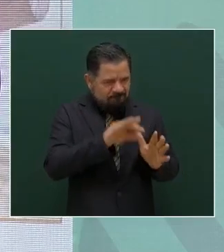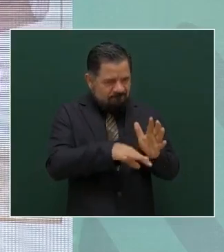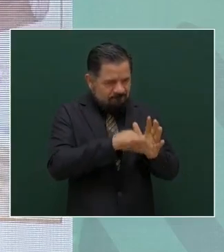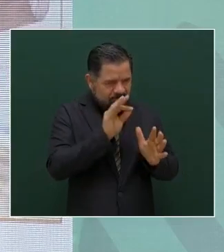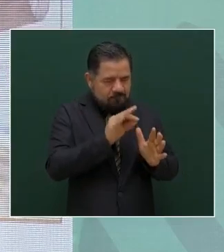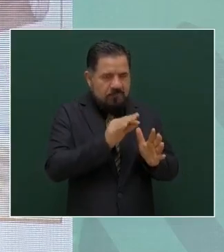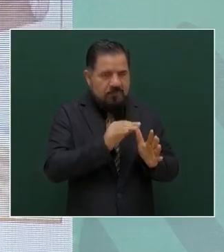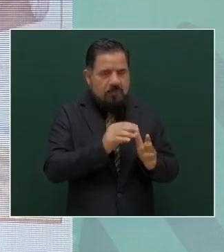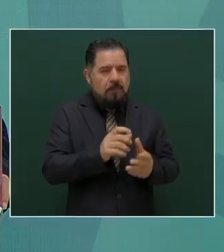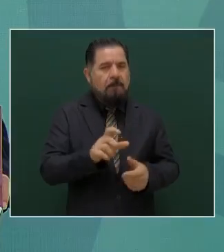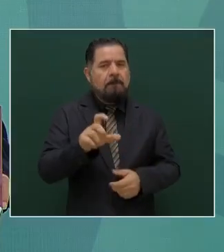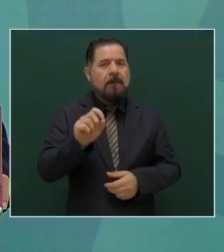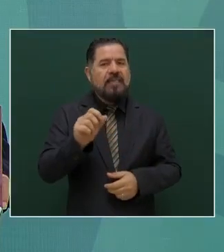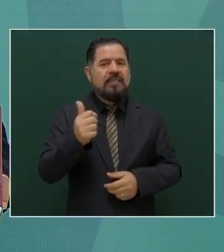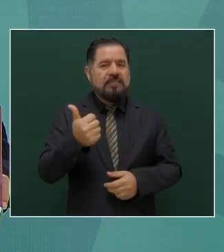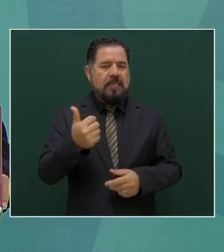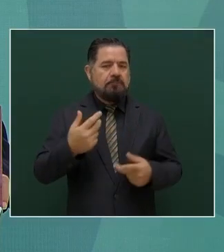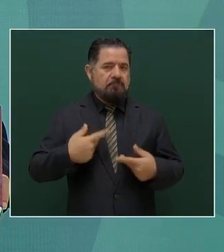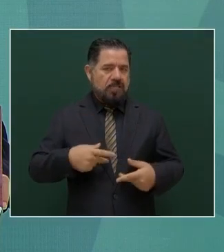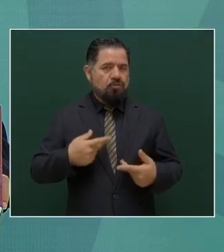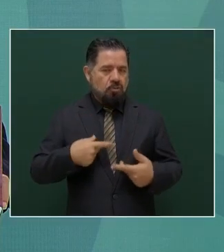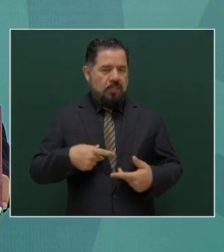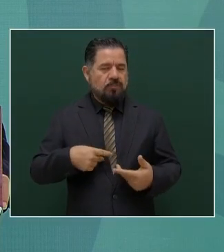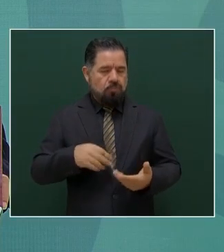localizar 26.